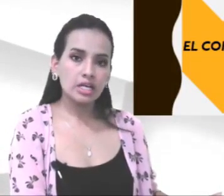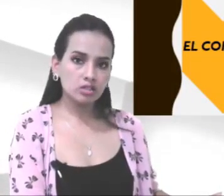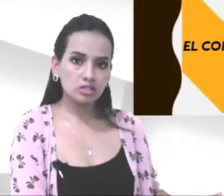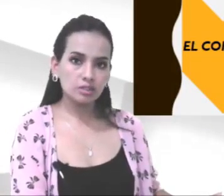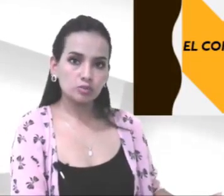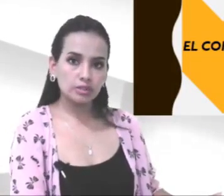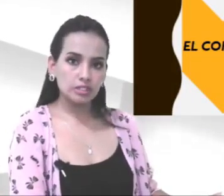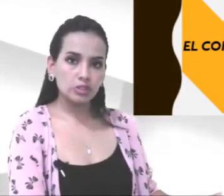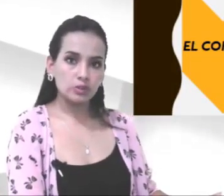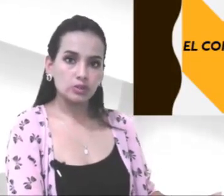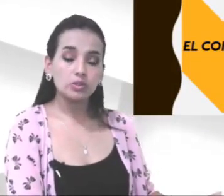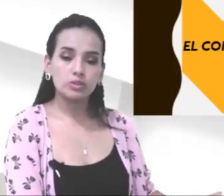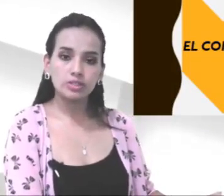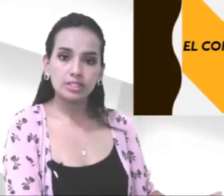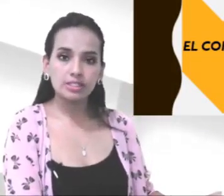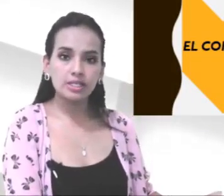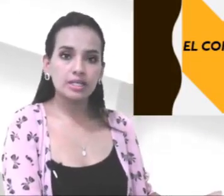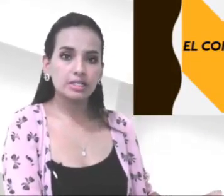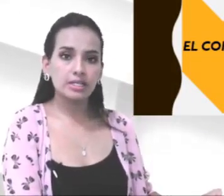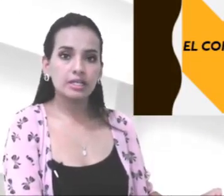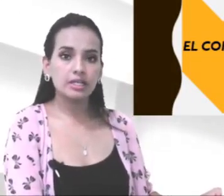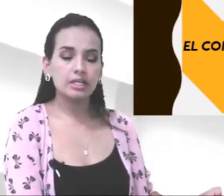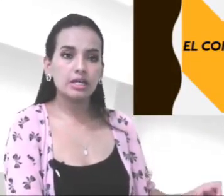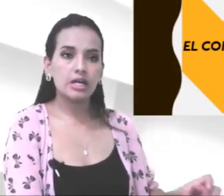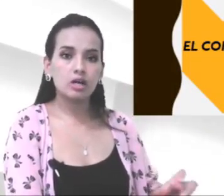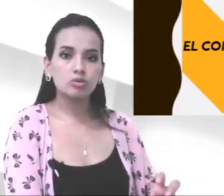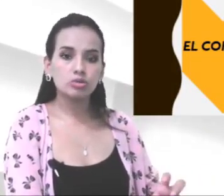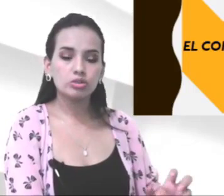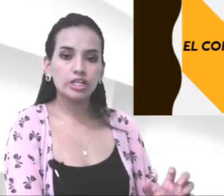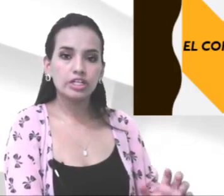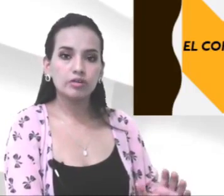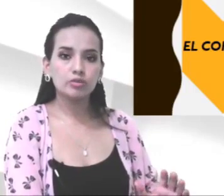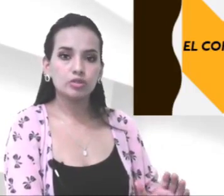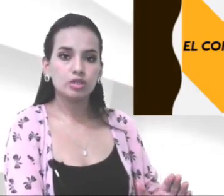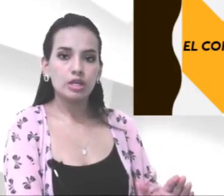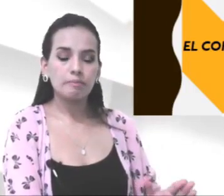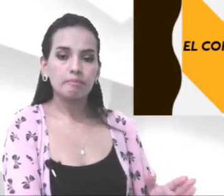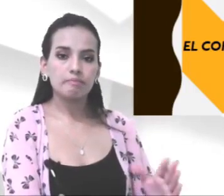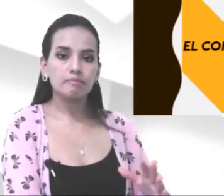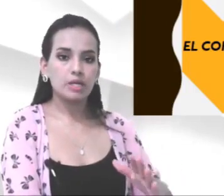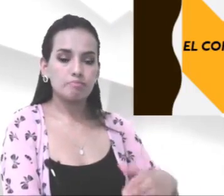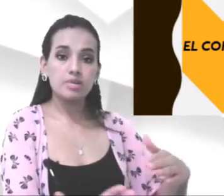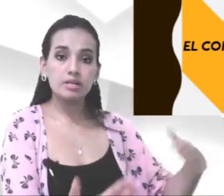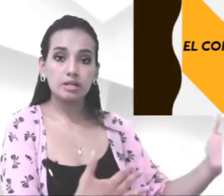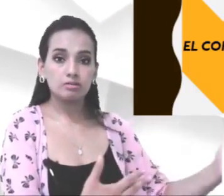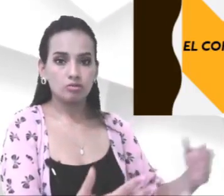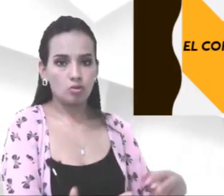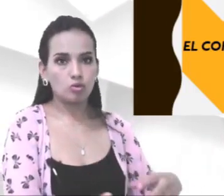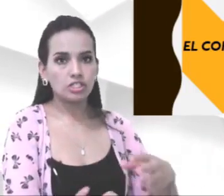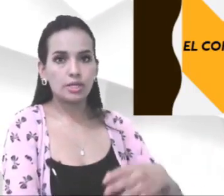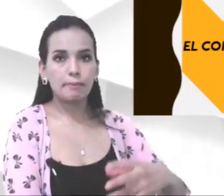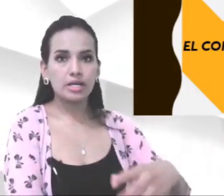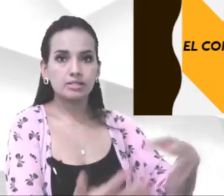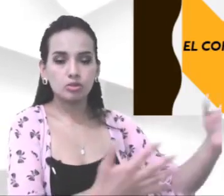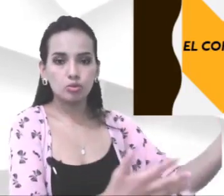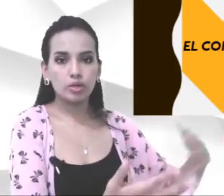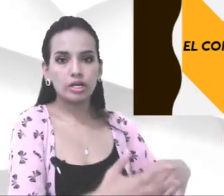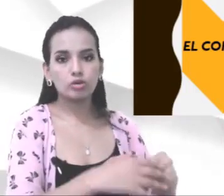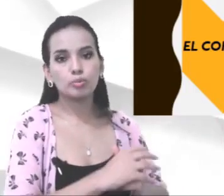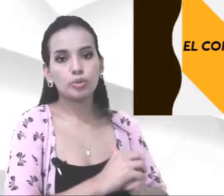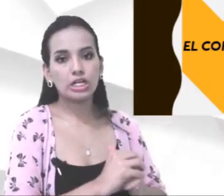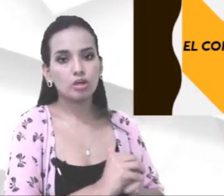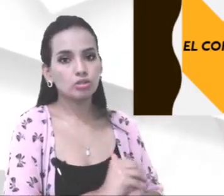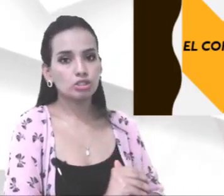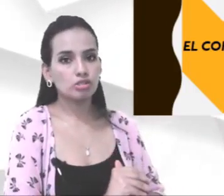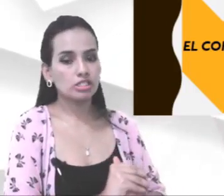ya el concepto anterior nos decía que algunos organismos migran o se desplazan de un lugar